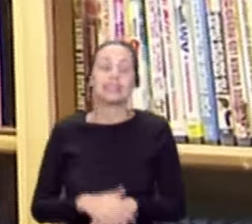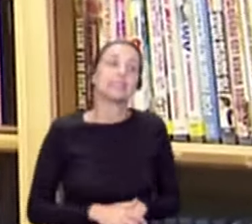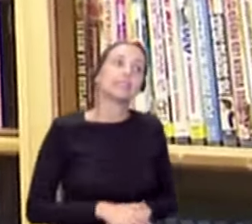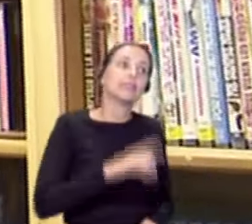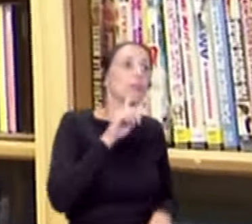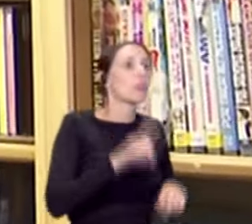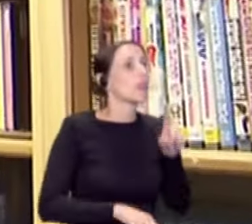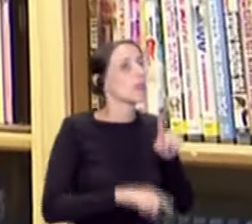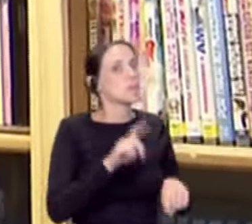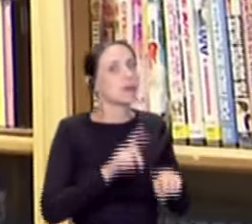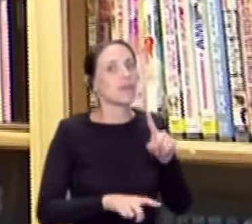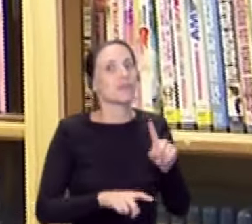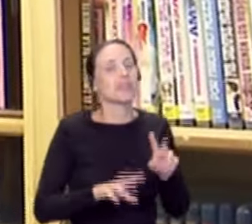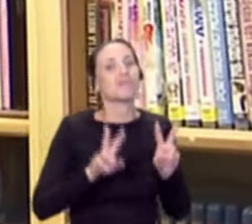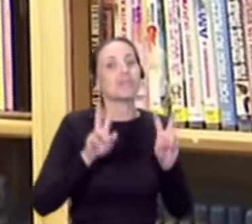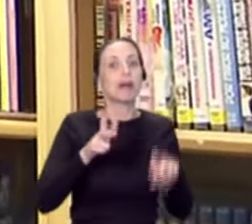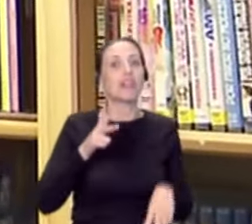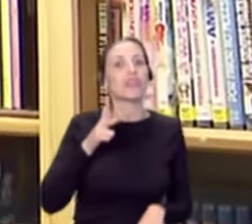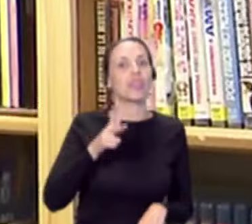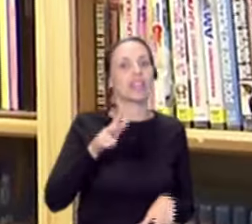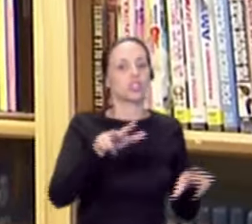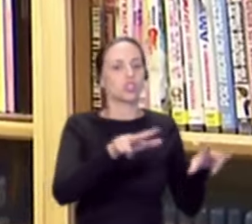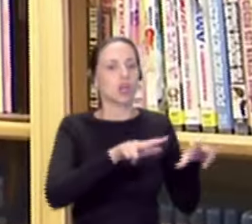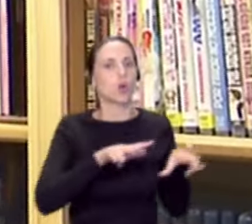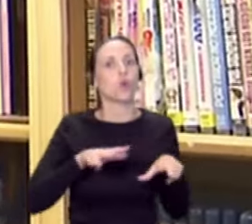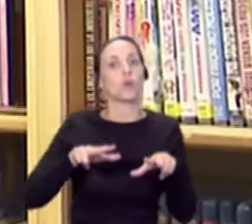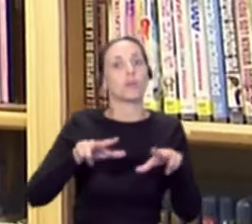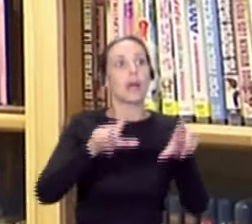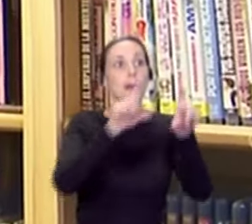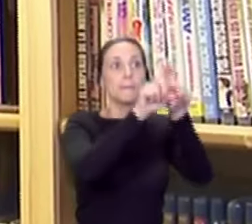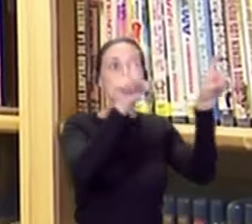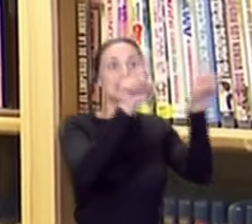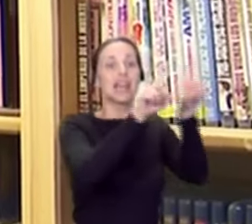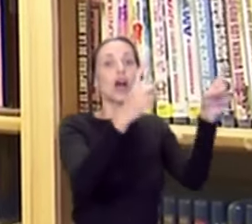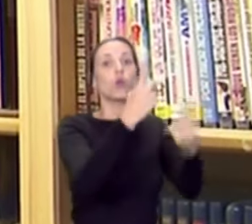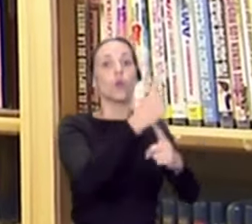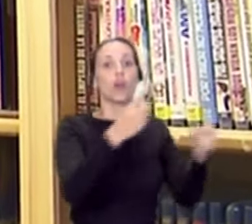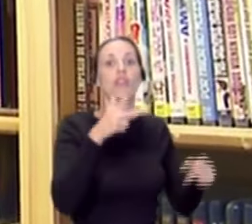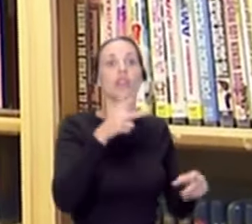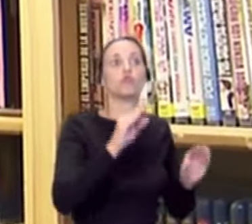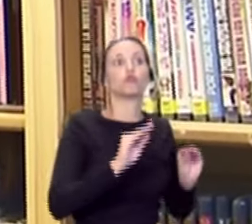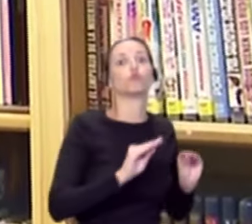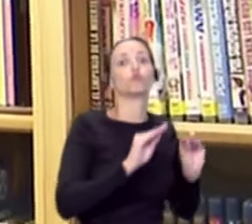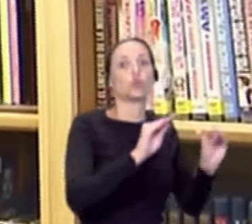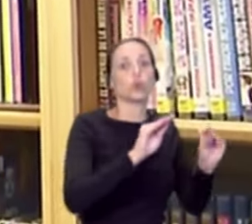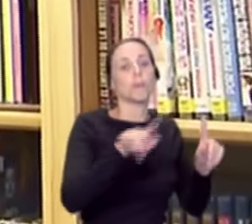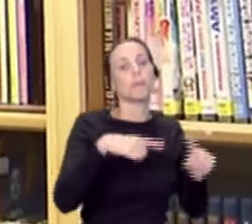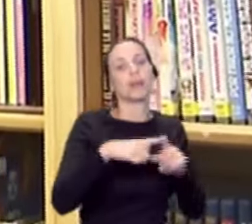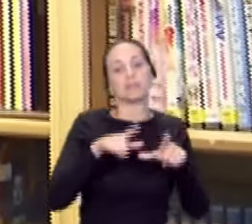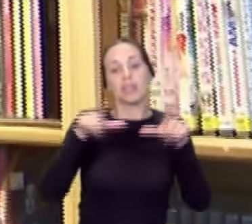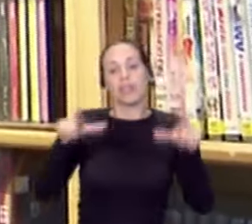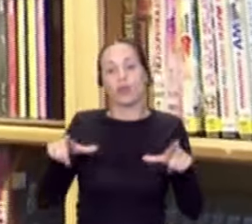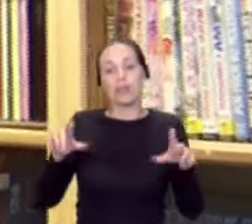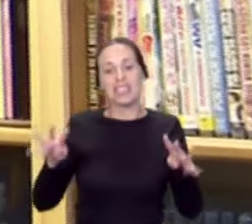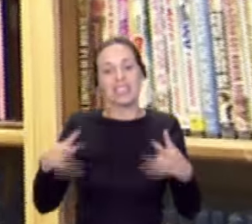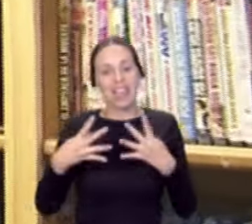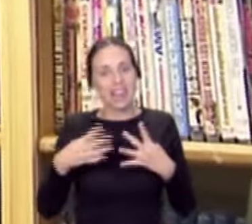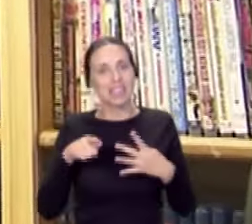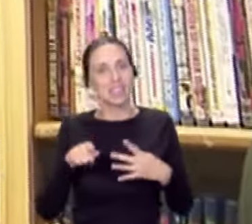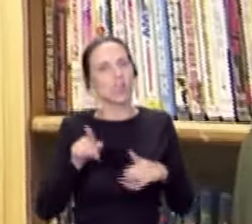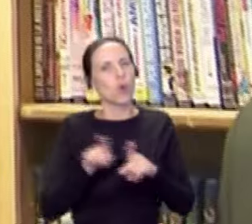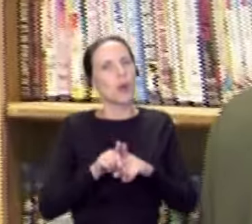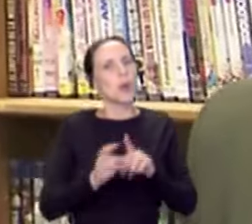comentar el tema de los derechos audiovisuales, ¿no? Hay compañías que tienen esos derechos, las plataformas también manejan, a la vez son